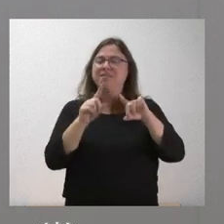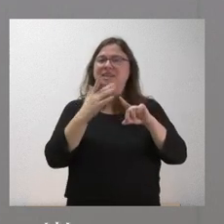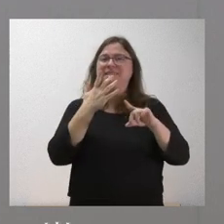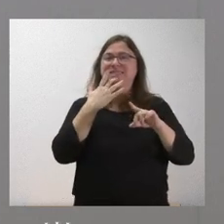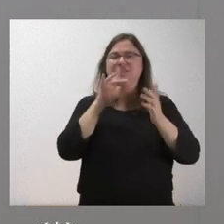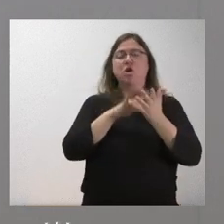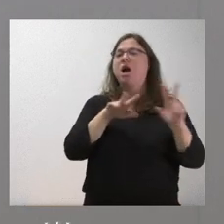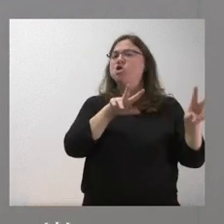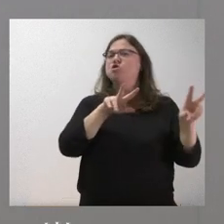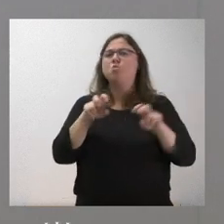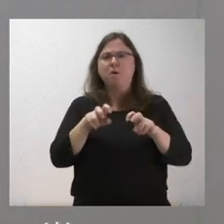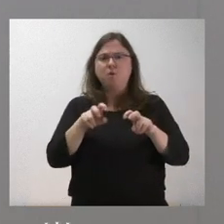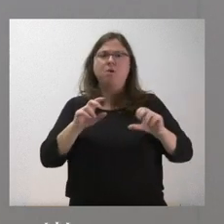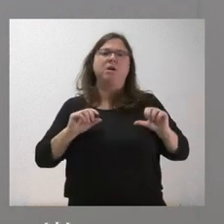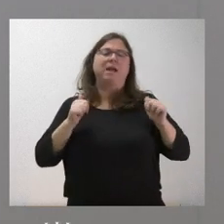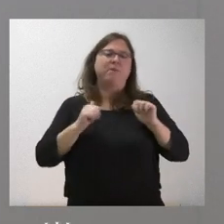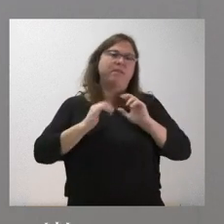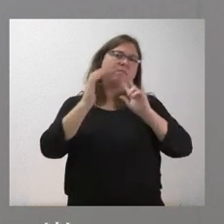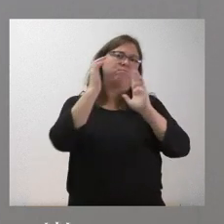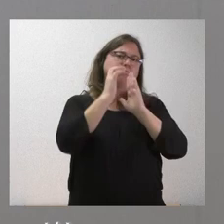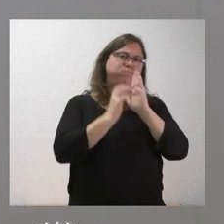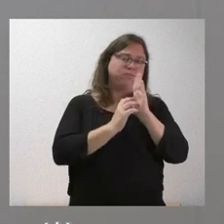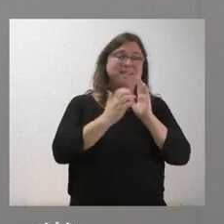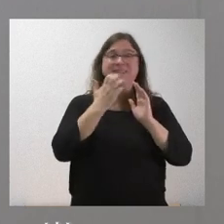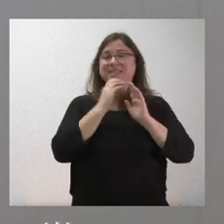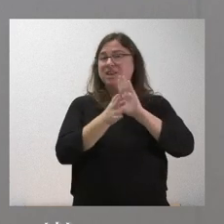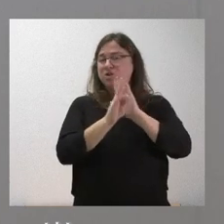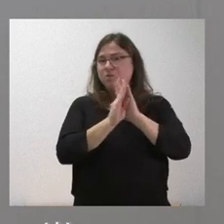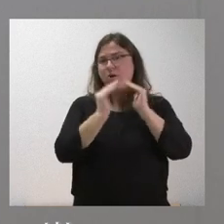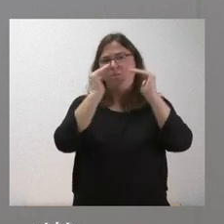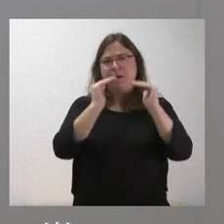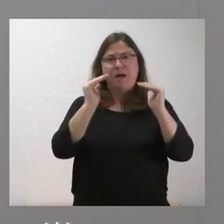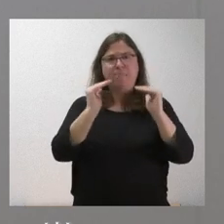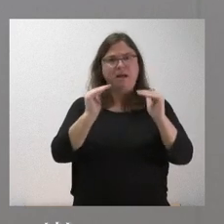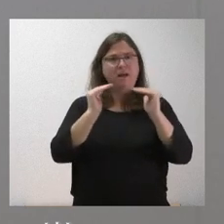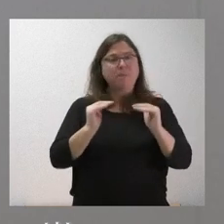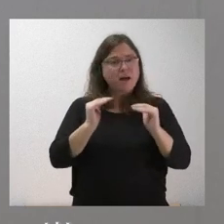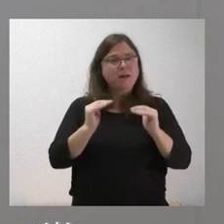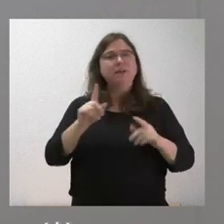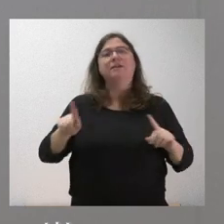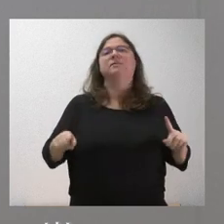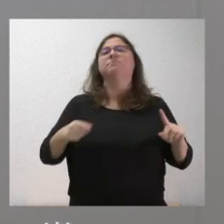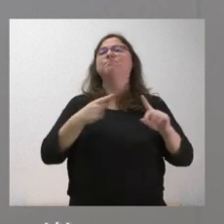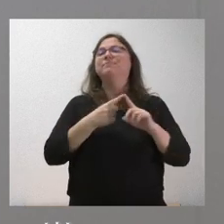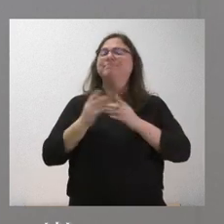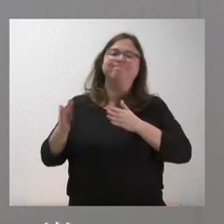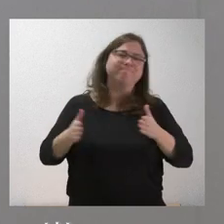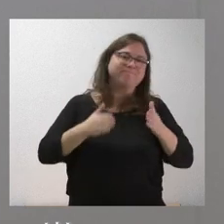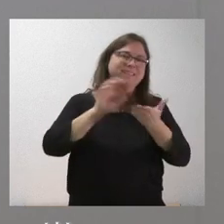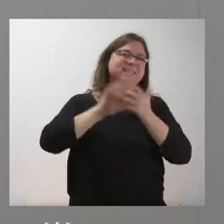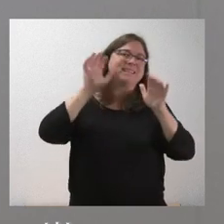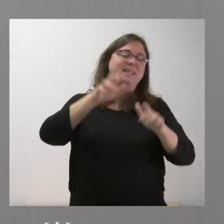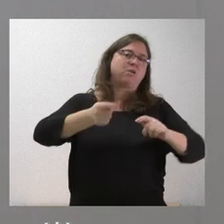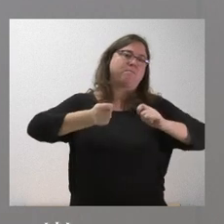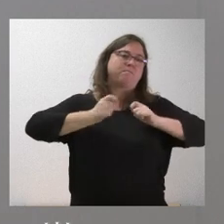nuevo a un sitio y comenzar a bajar impuestos que seguir una senda de bajada de impuestos que es la que estamos describiendo y es una Senda que en Castilla nos permite bajar